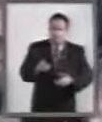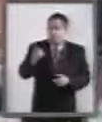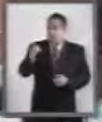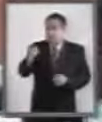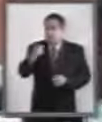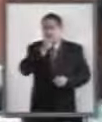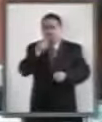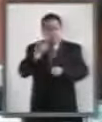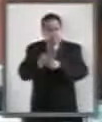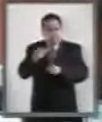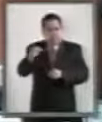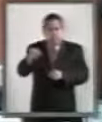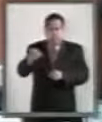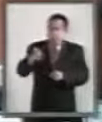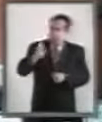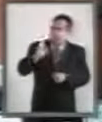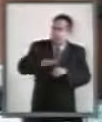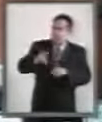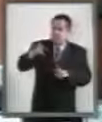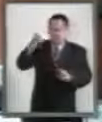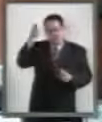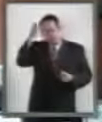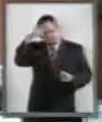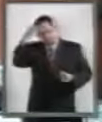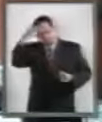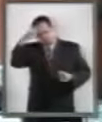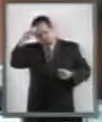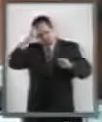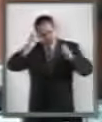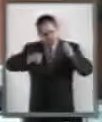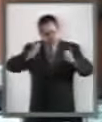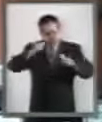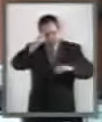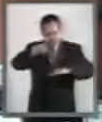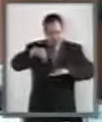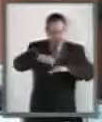los secretarios más experimentados en estas comparecencias.